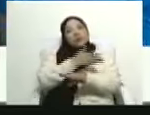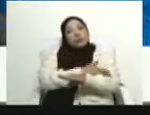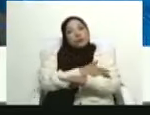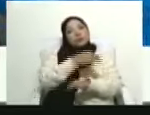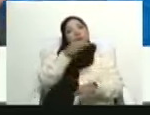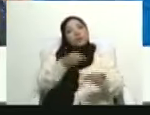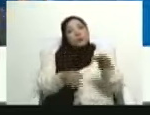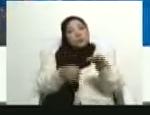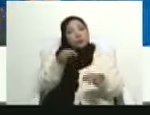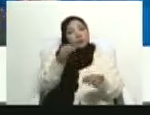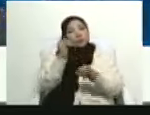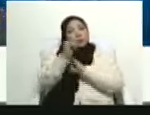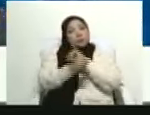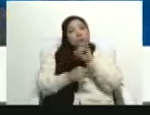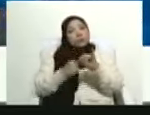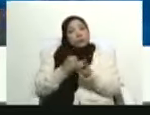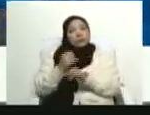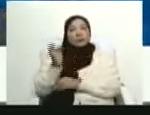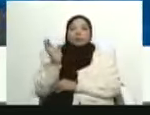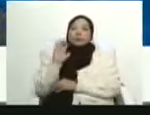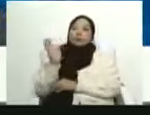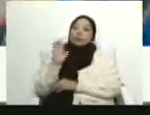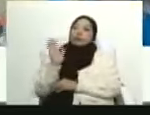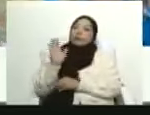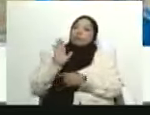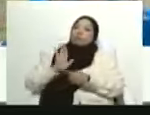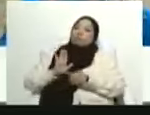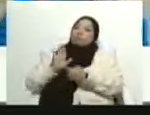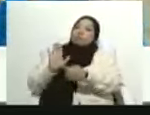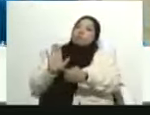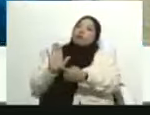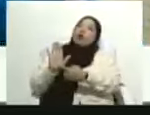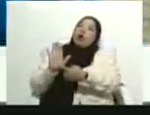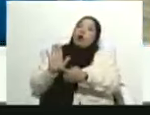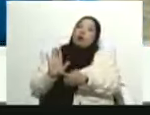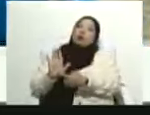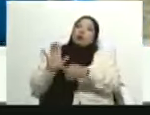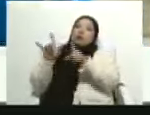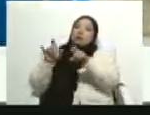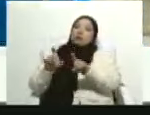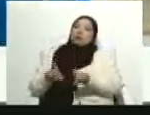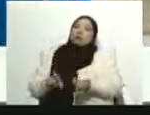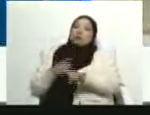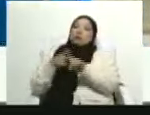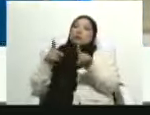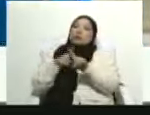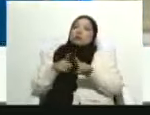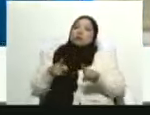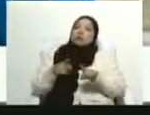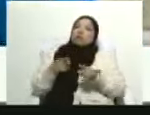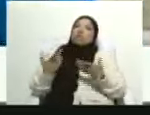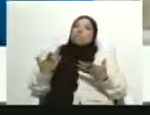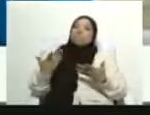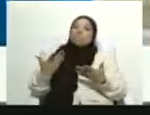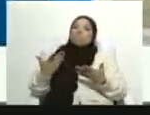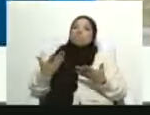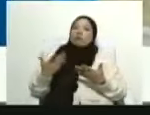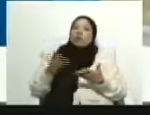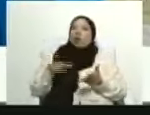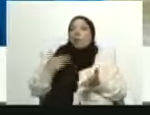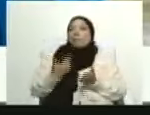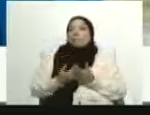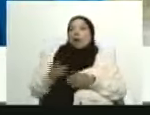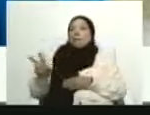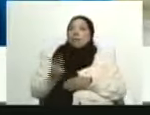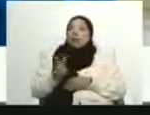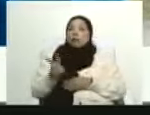Corte no fueron presentadas de manera idónea, otras pruebas simplemente que presentó Venezuela